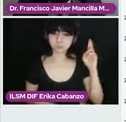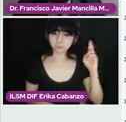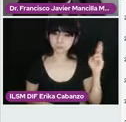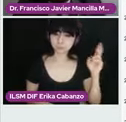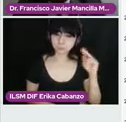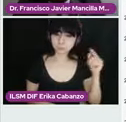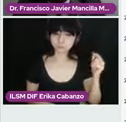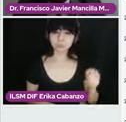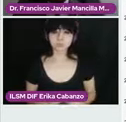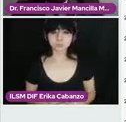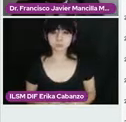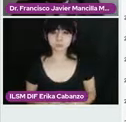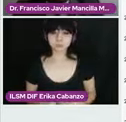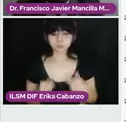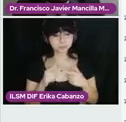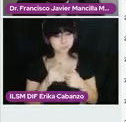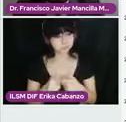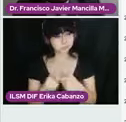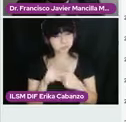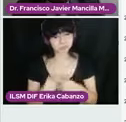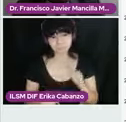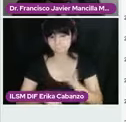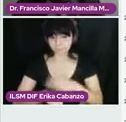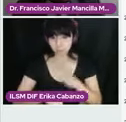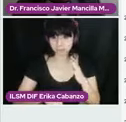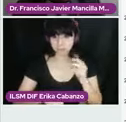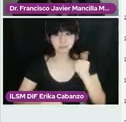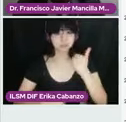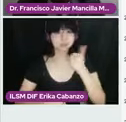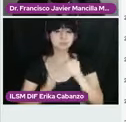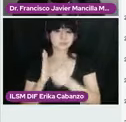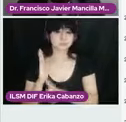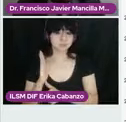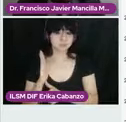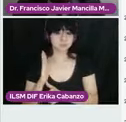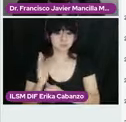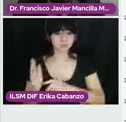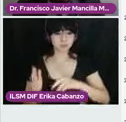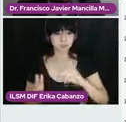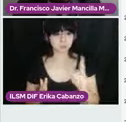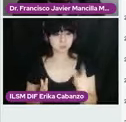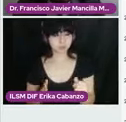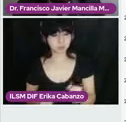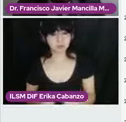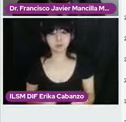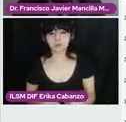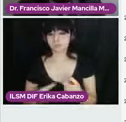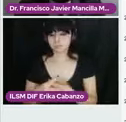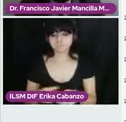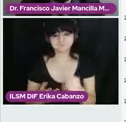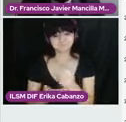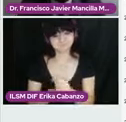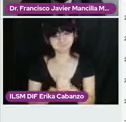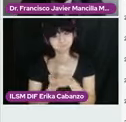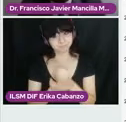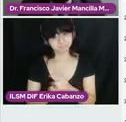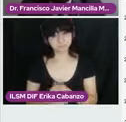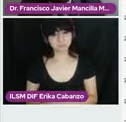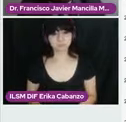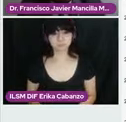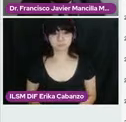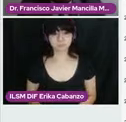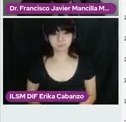que han permanecido por más de 6 meses, ¿sí? Y e iniciar una intervención terapéutica, ¿sí? Aquellos zumbidos que